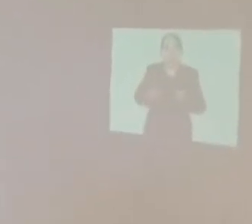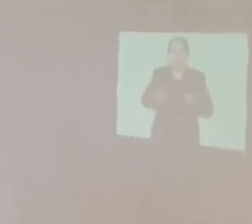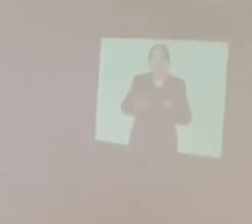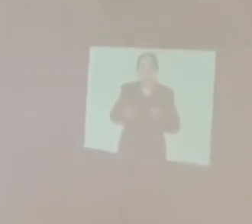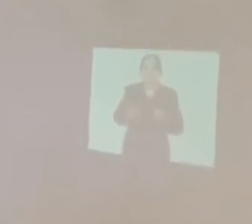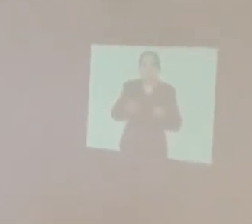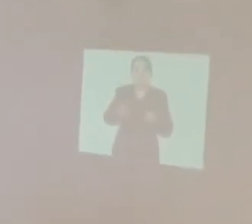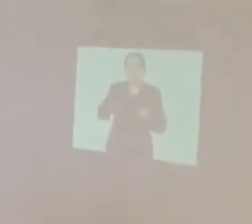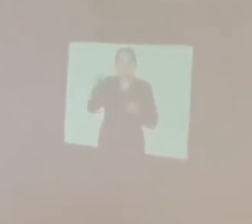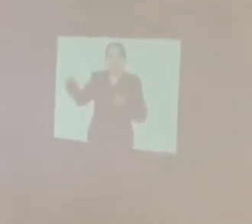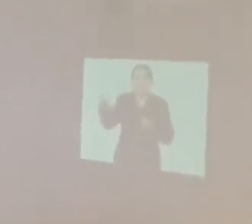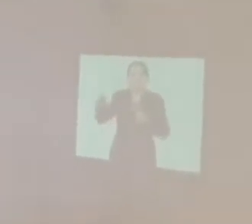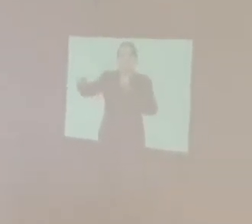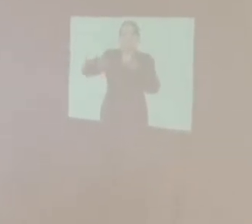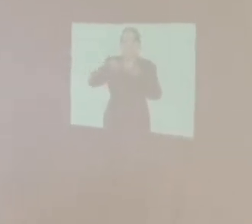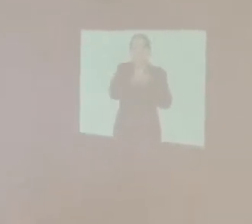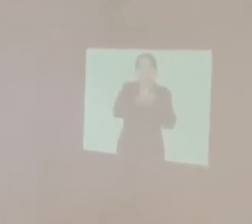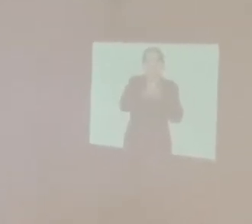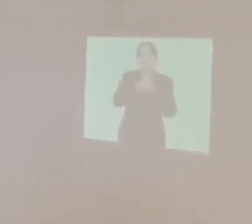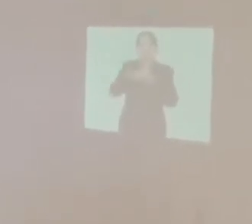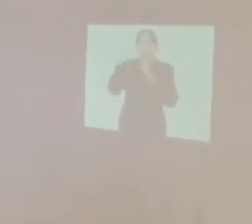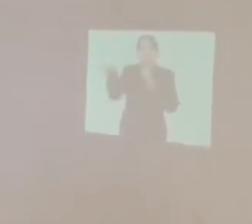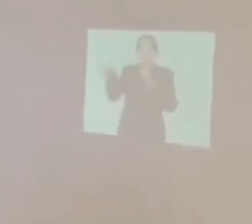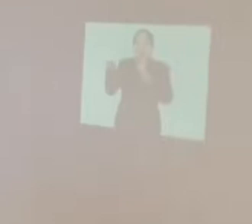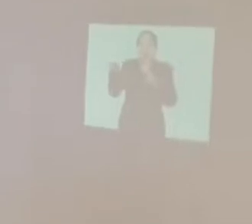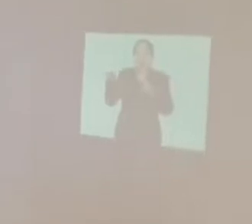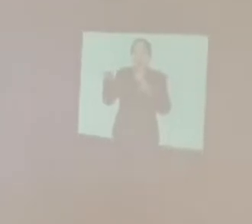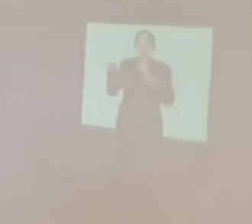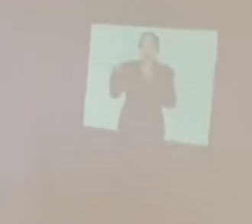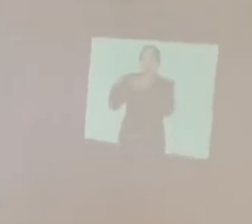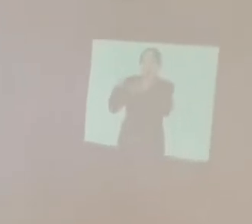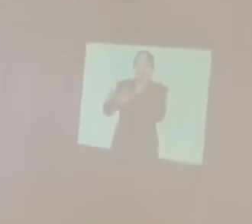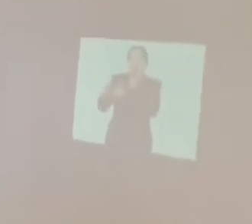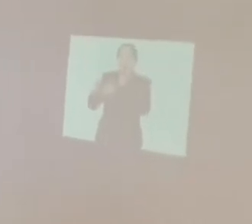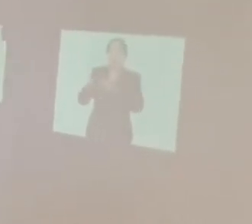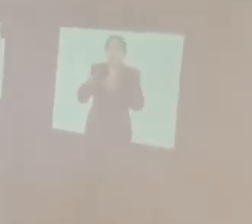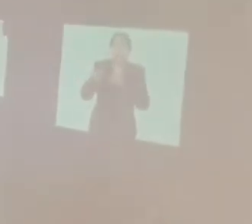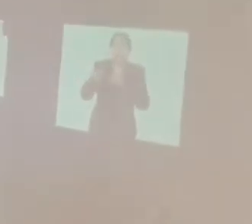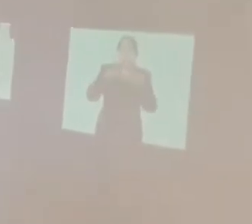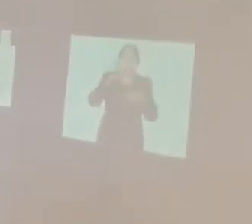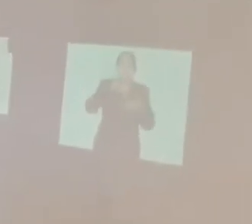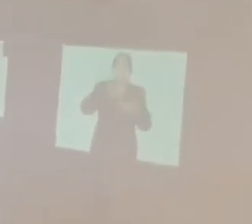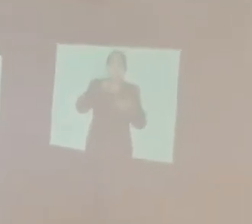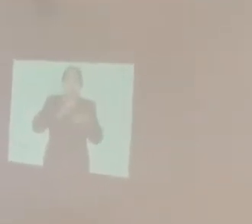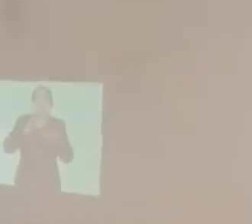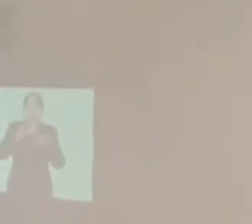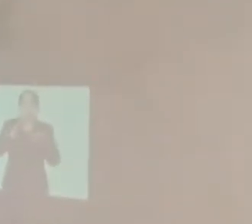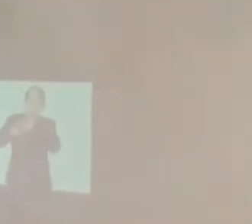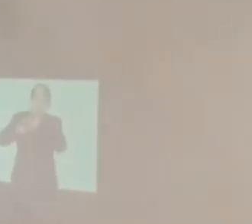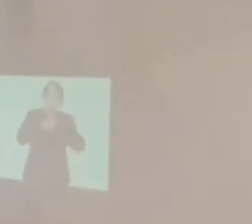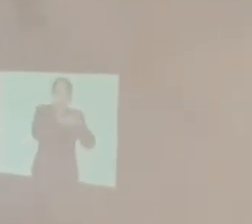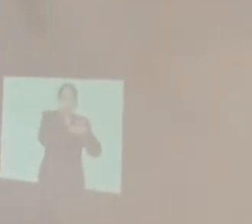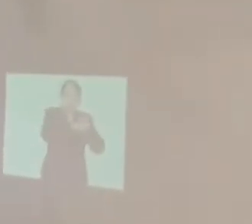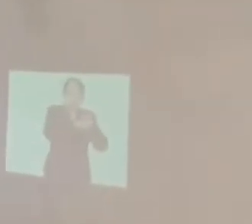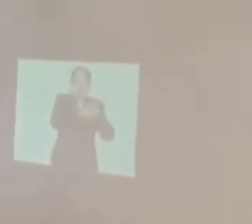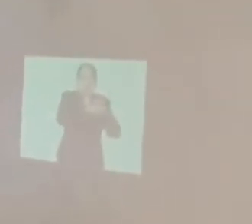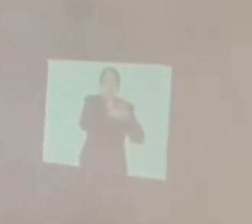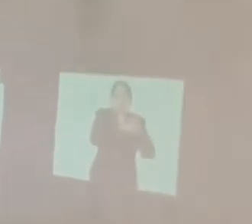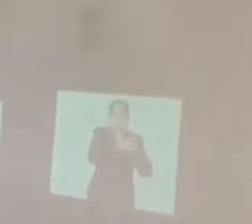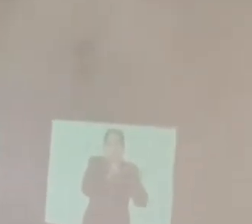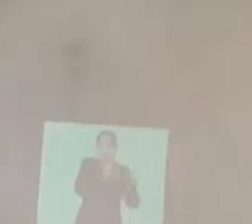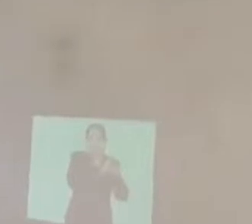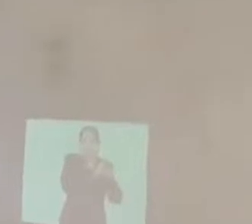pluralidad de participación y desarrollo en un ambiente de seguridad y bienestar, lo cual ha hecho la jefa de gobierno